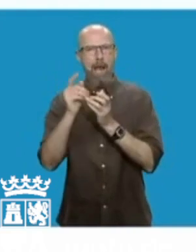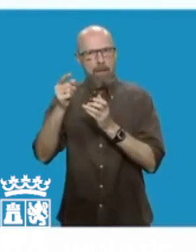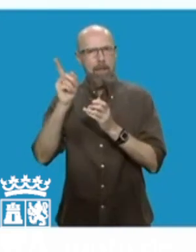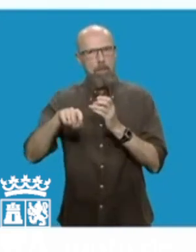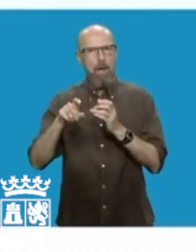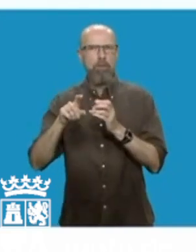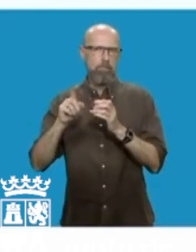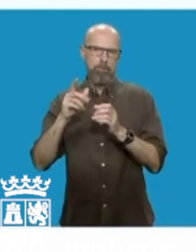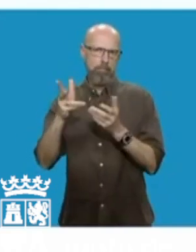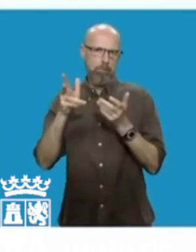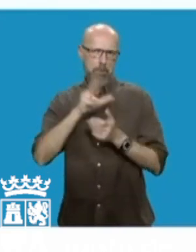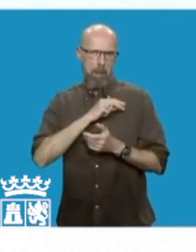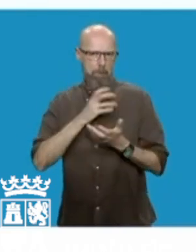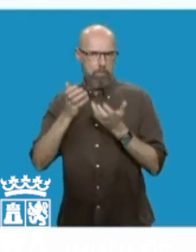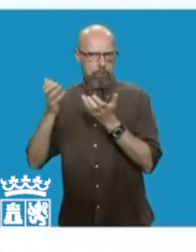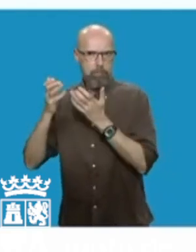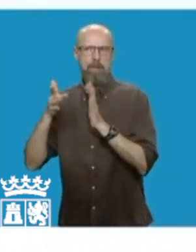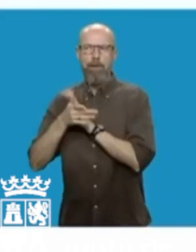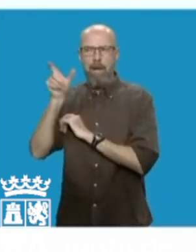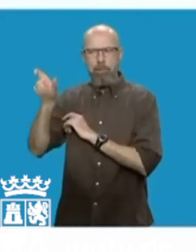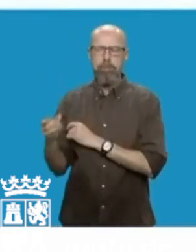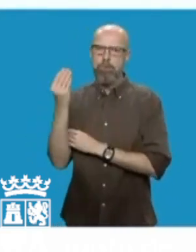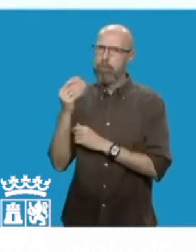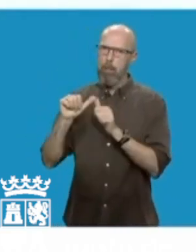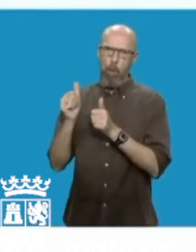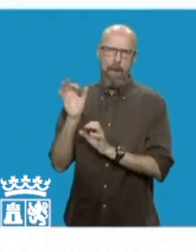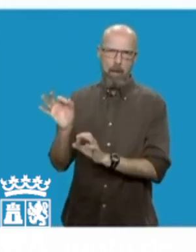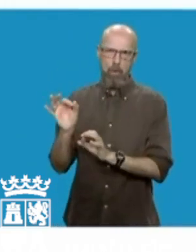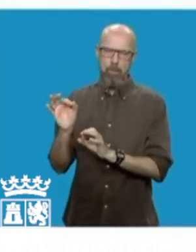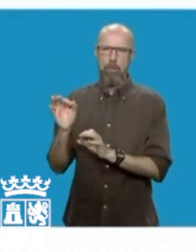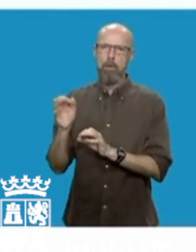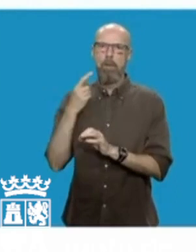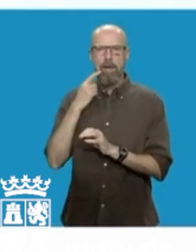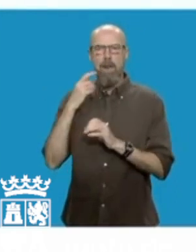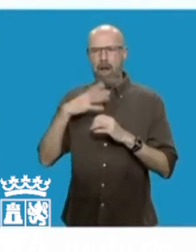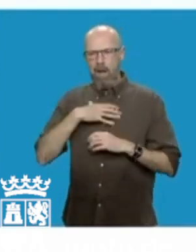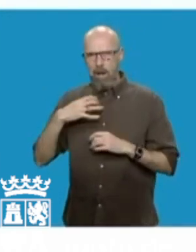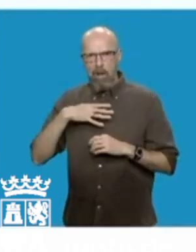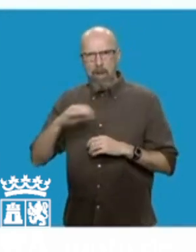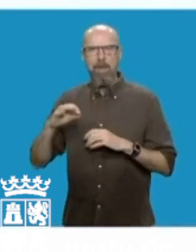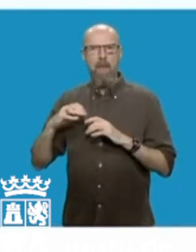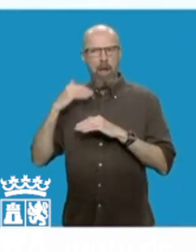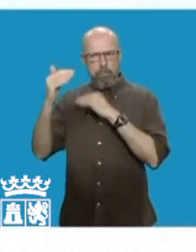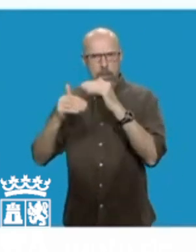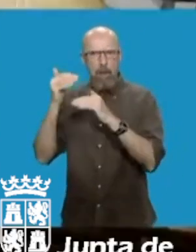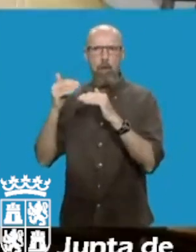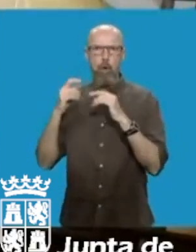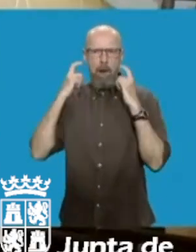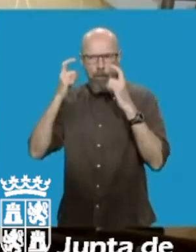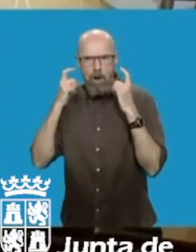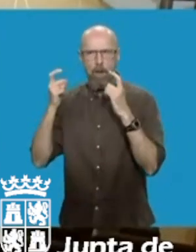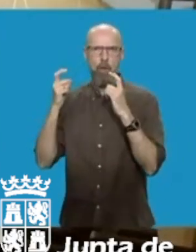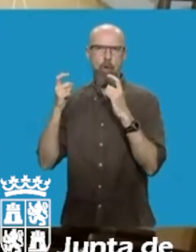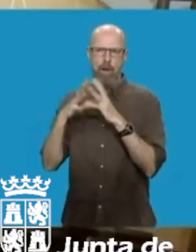mundo del motor en nuestra comunidad. Por su capacidad de superación, por su esfuerzo, su garra y por sus excelentes resultados en este